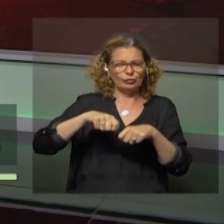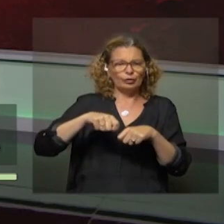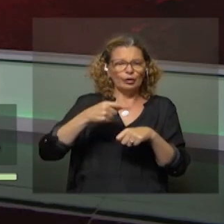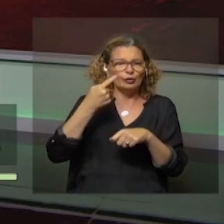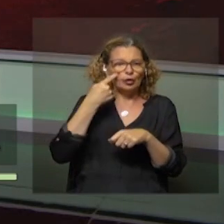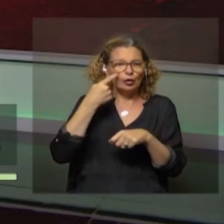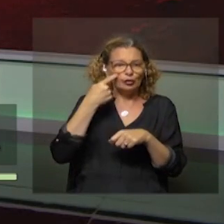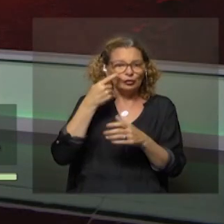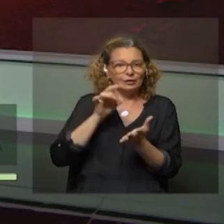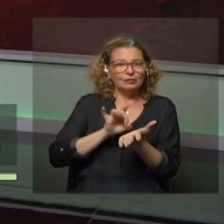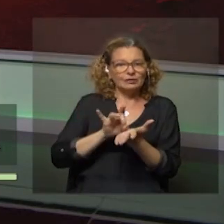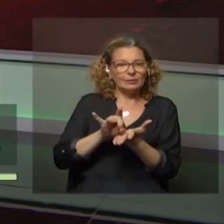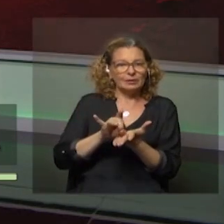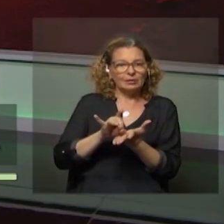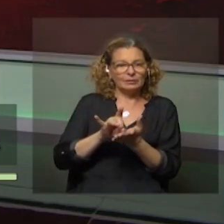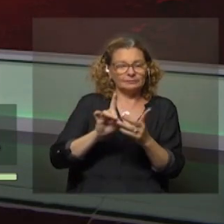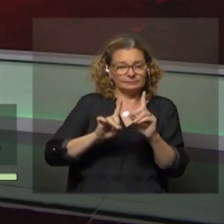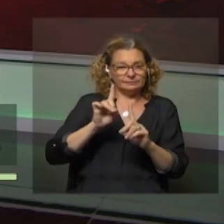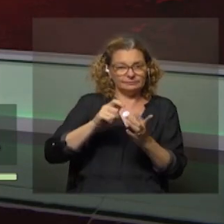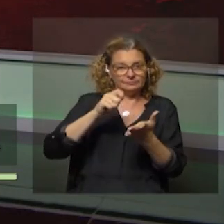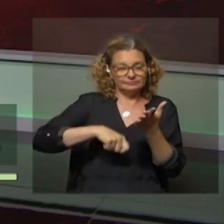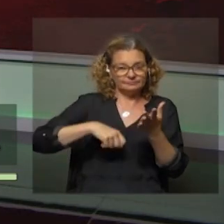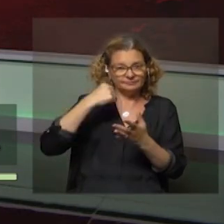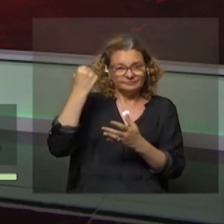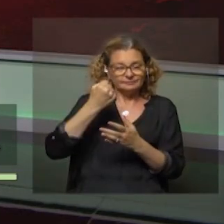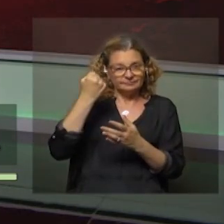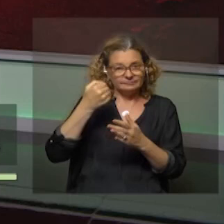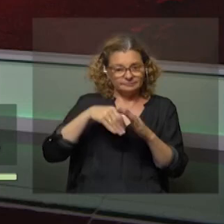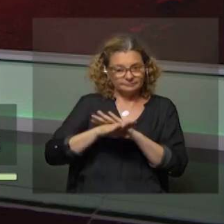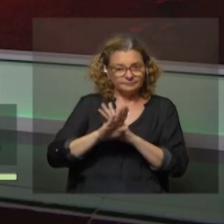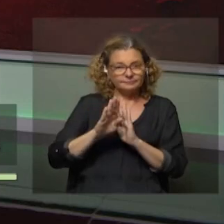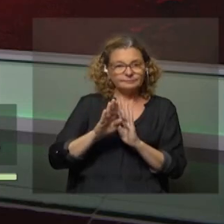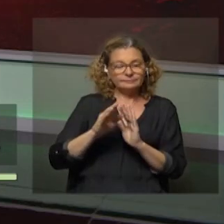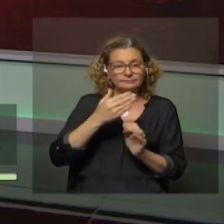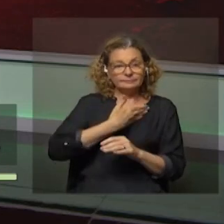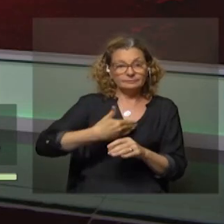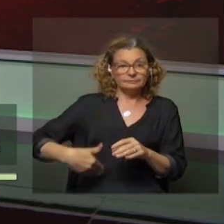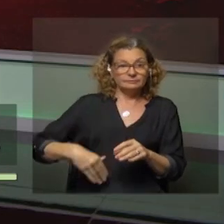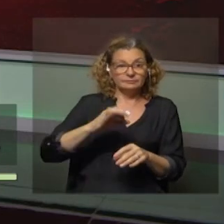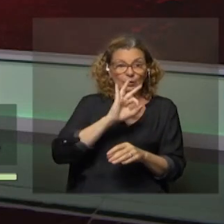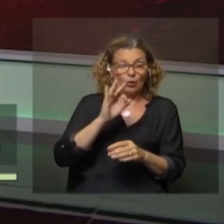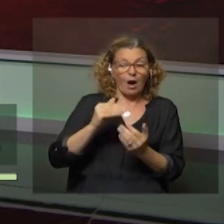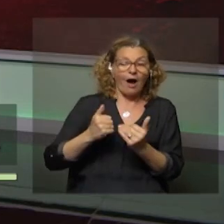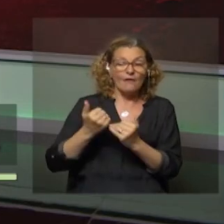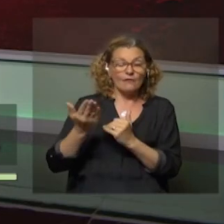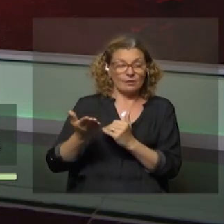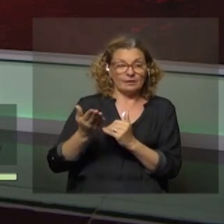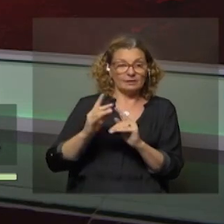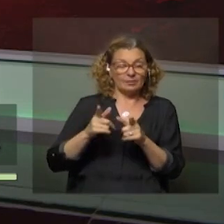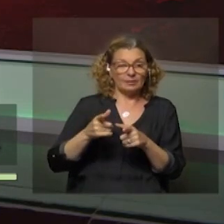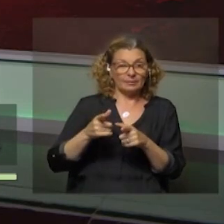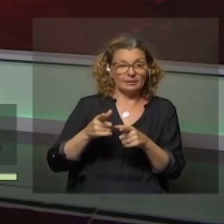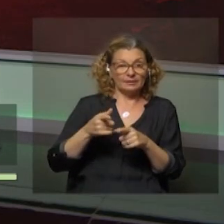dar a conocer sus servicios con algunas firmas importantes incluso dentro del estado O externamente también para